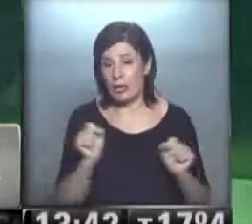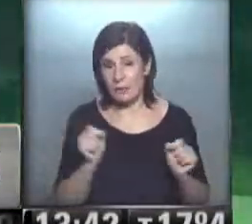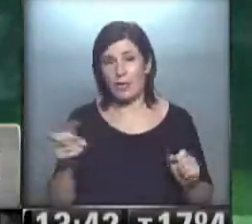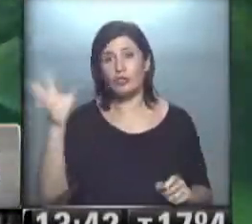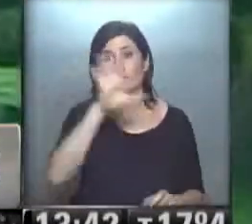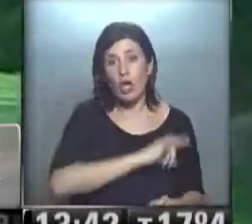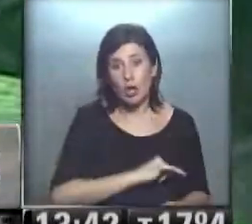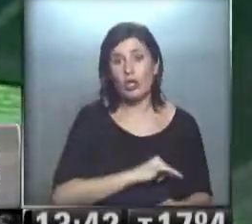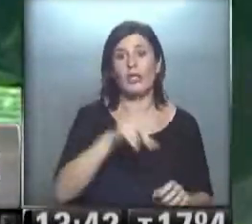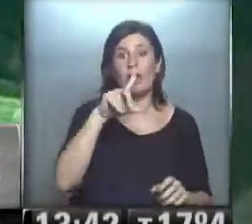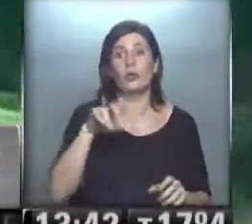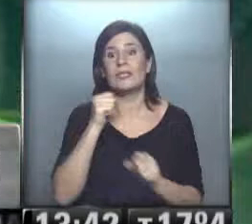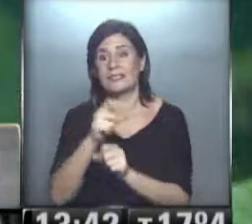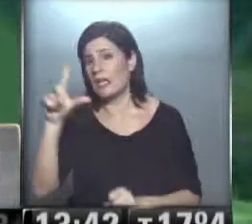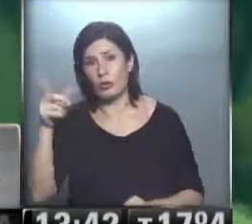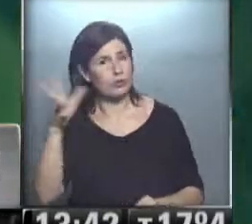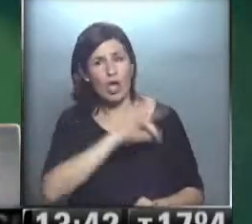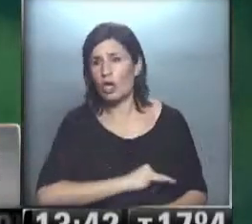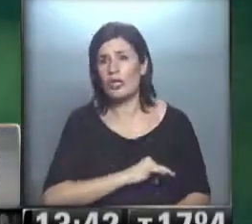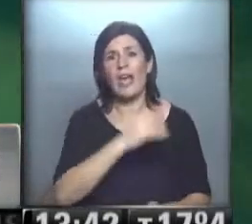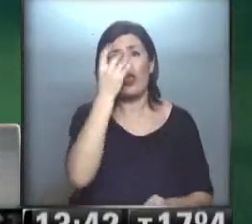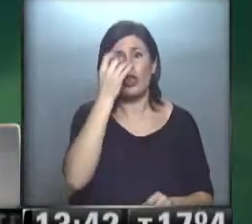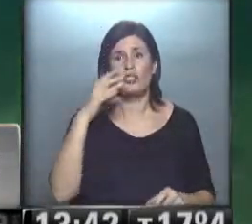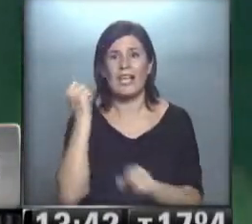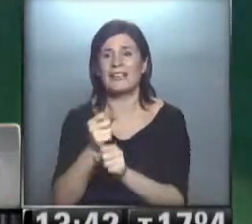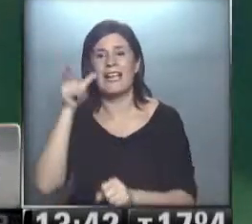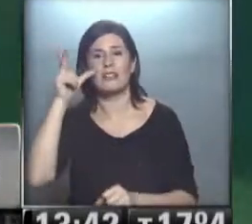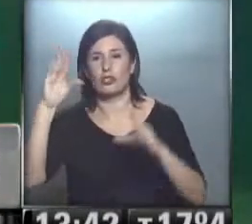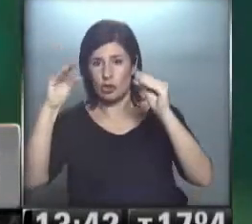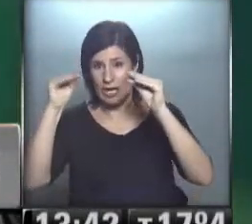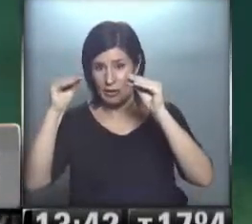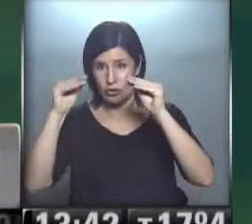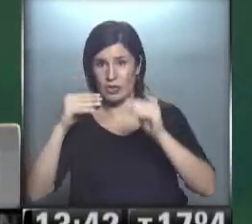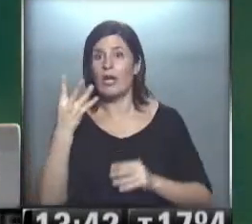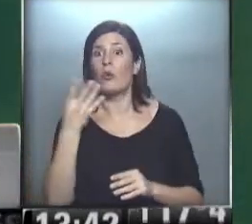manera interrumpida, de lunes a lunes, de 12 a 20 horas.